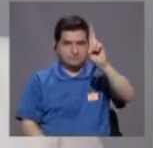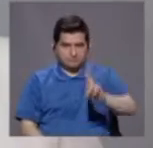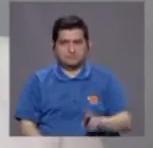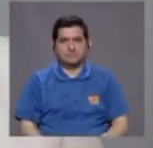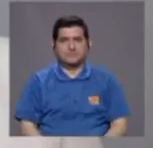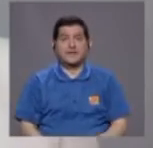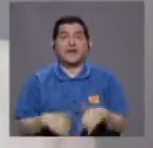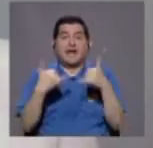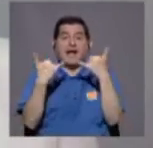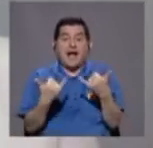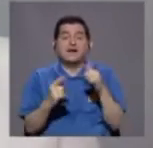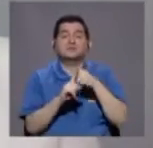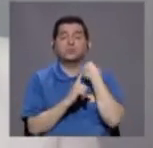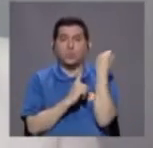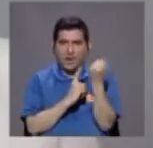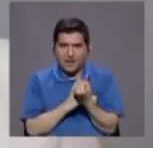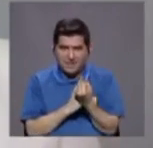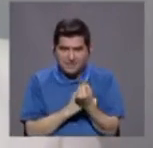costarricense a lo que es actualmente.